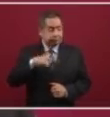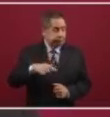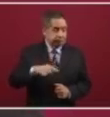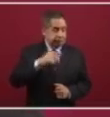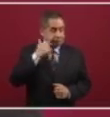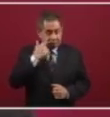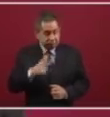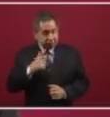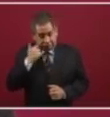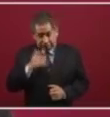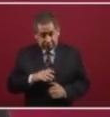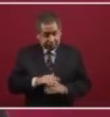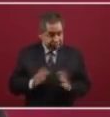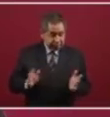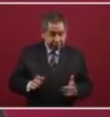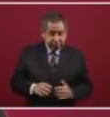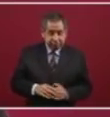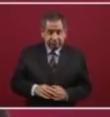nada